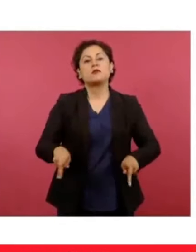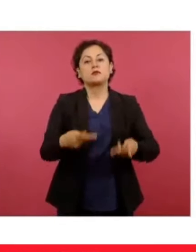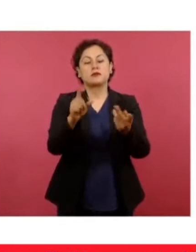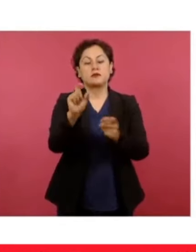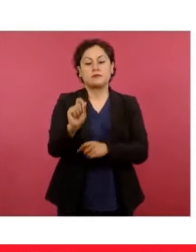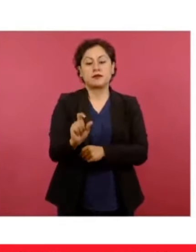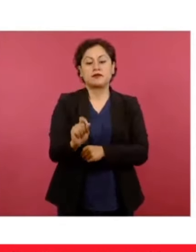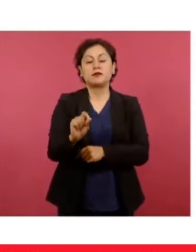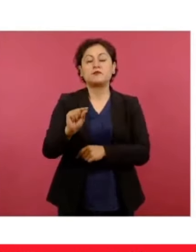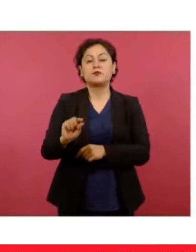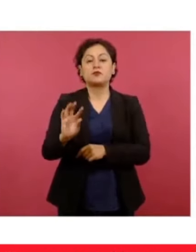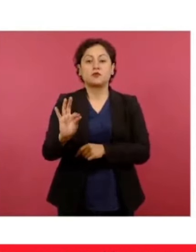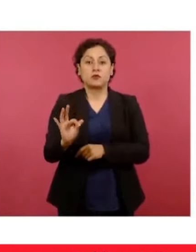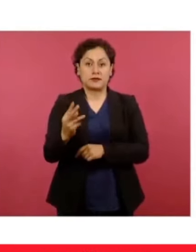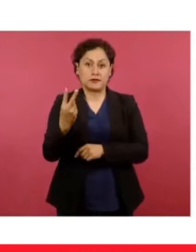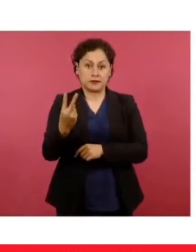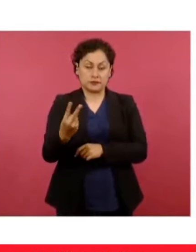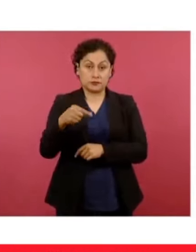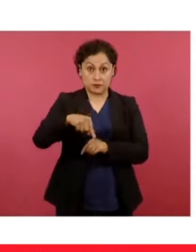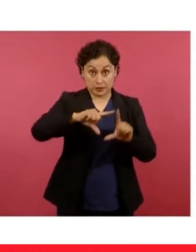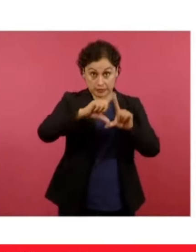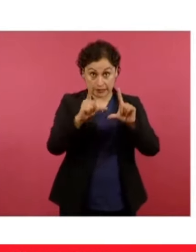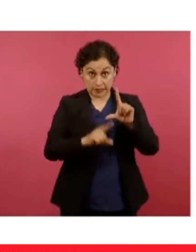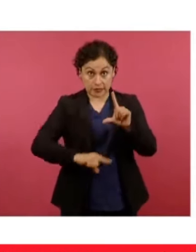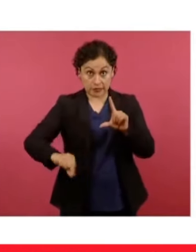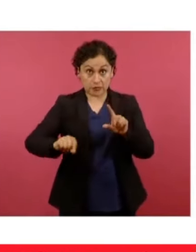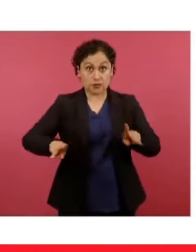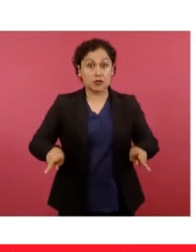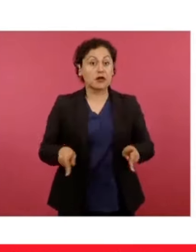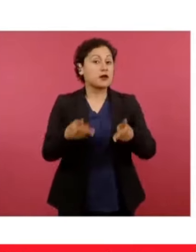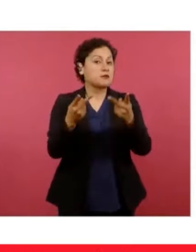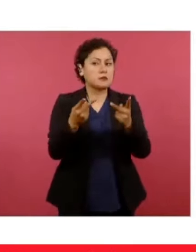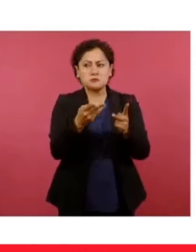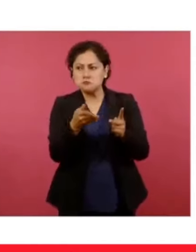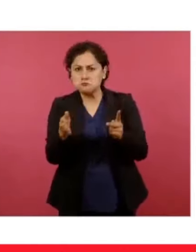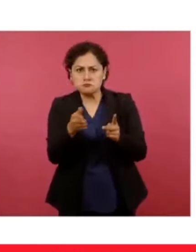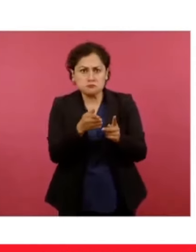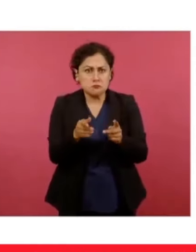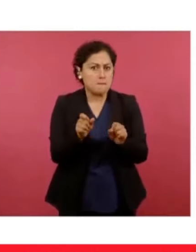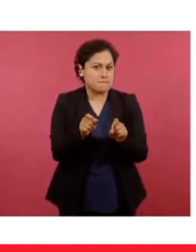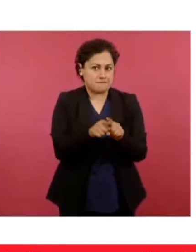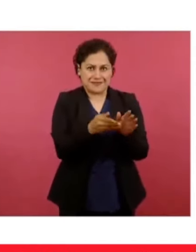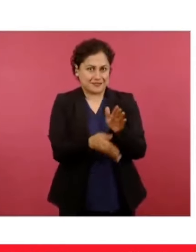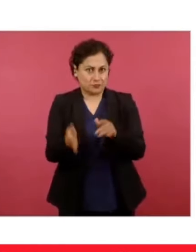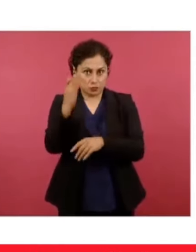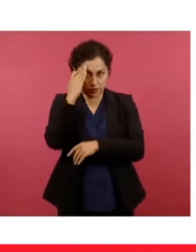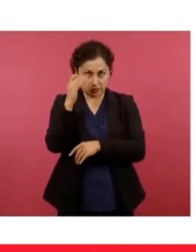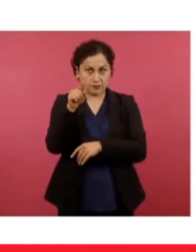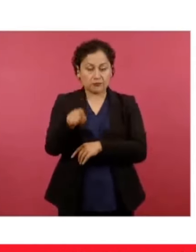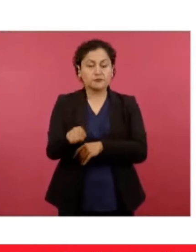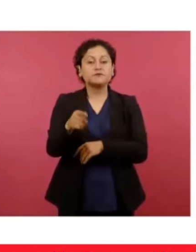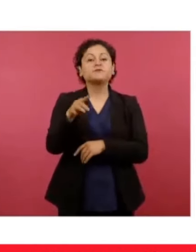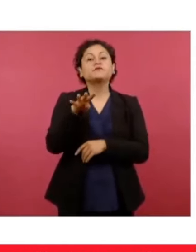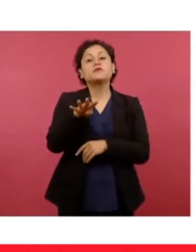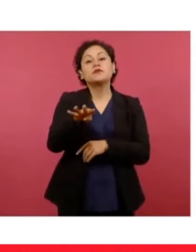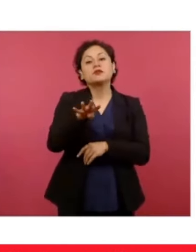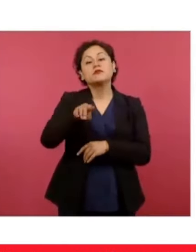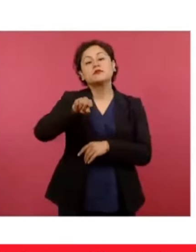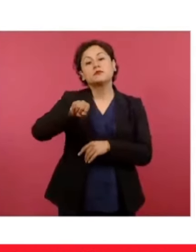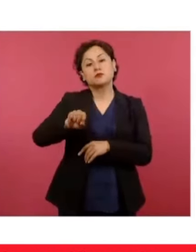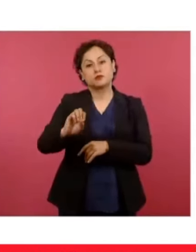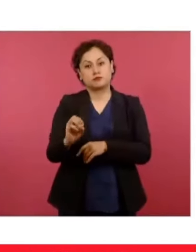p42 frente al mercado nacional el precio promedio que encontramos en ese mismo día fue de 19